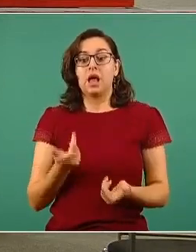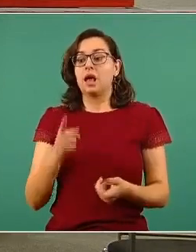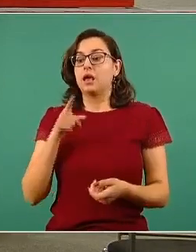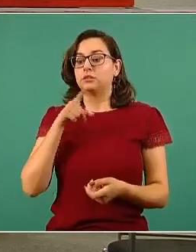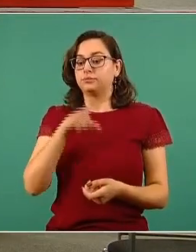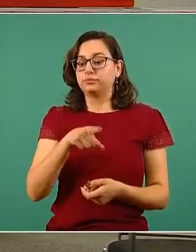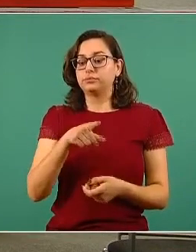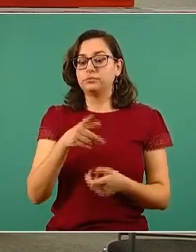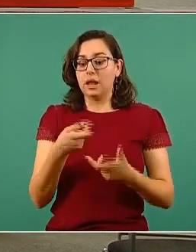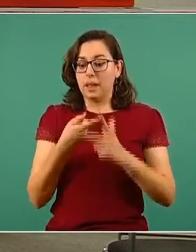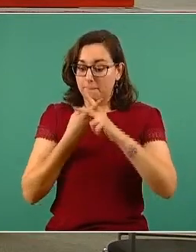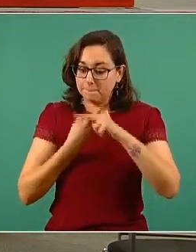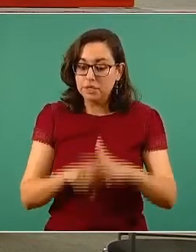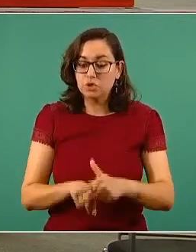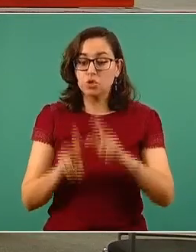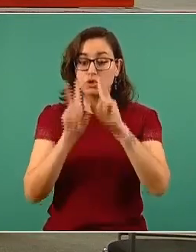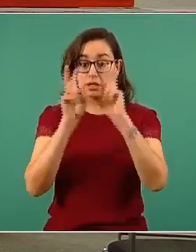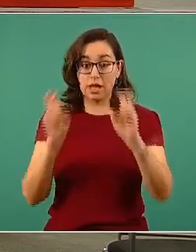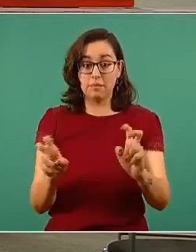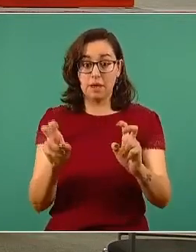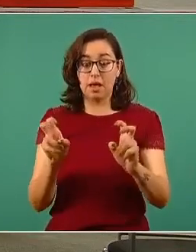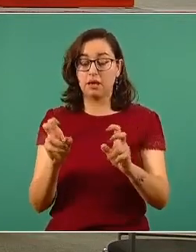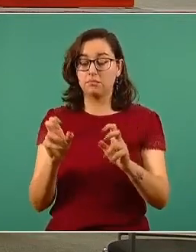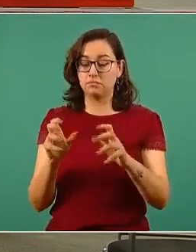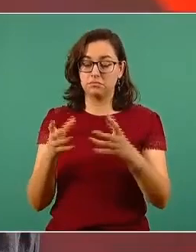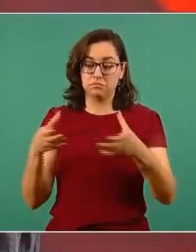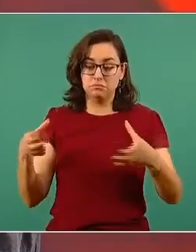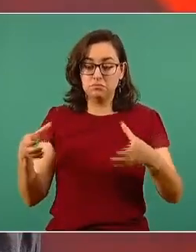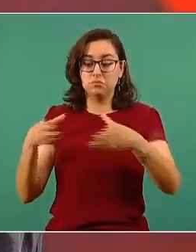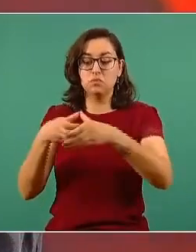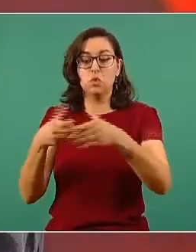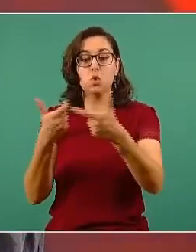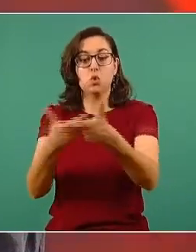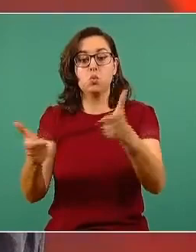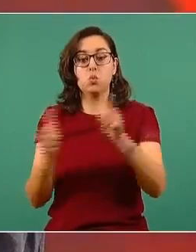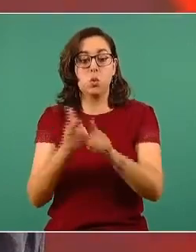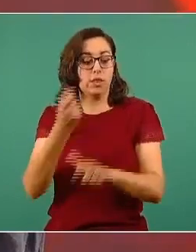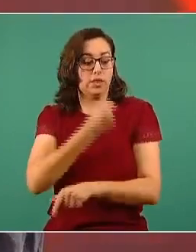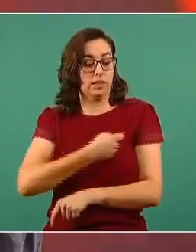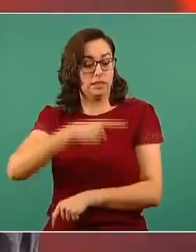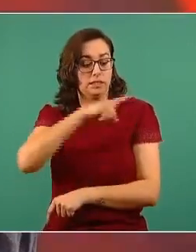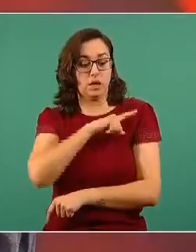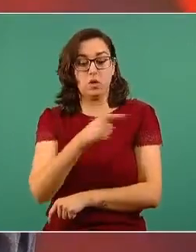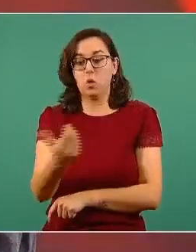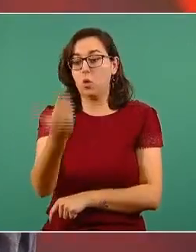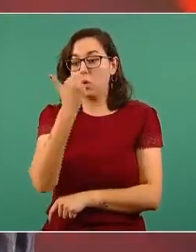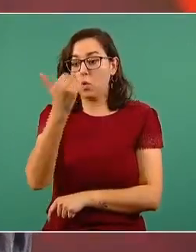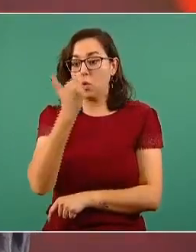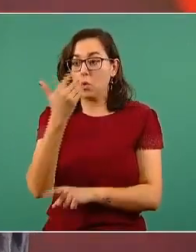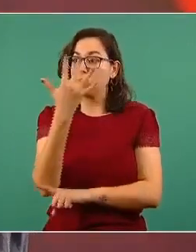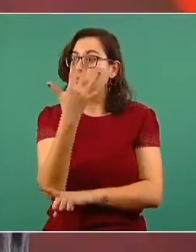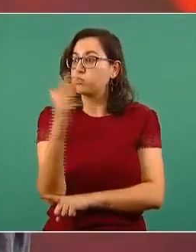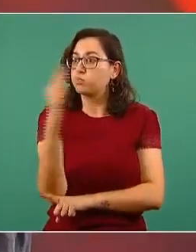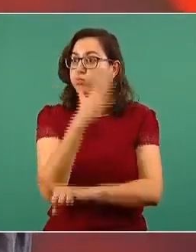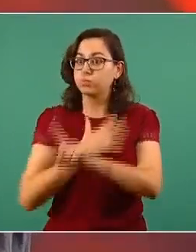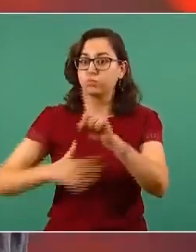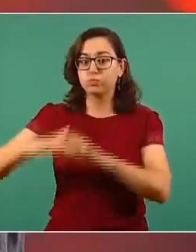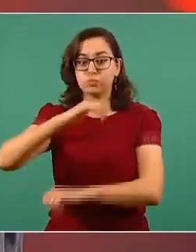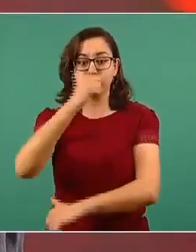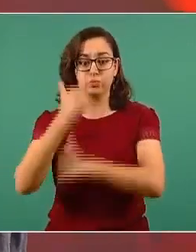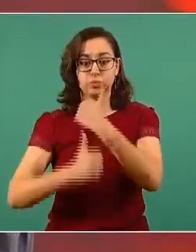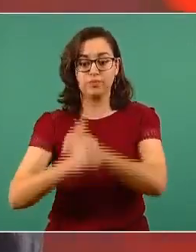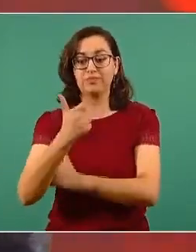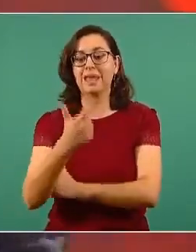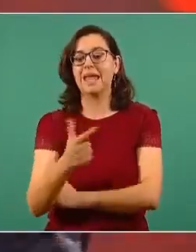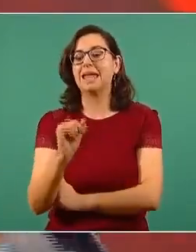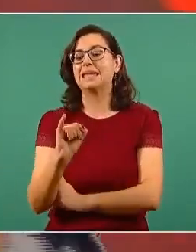Grupo Intersectorial de Salud Alimentación, que después se convirtió en Salud, Alimentación, Medio Ambiente y Competitividad,